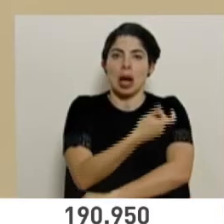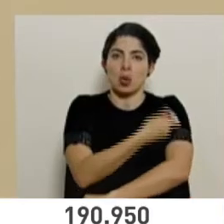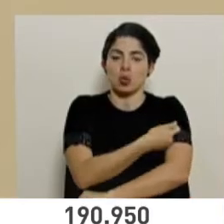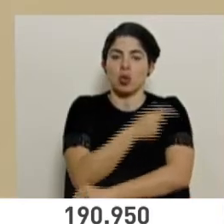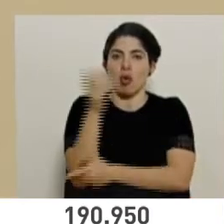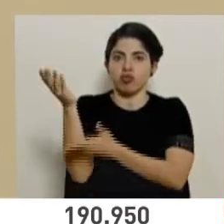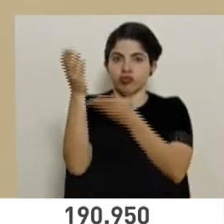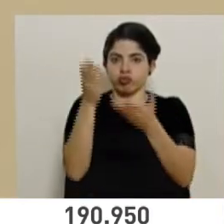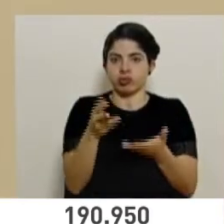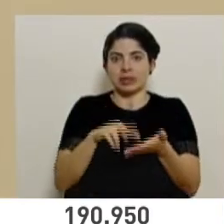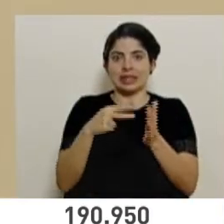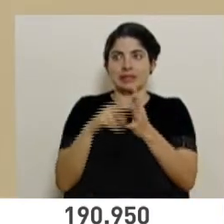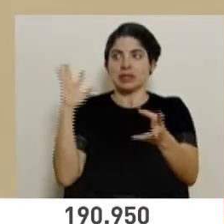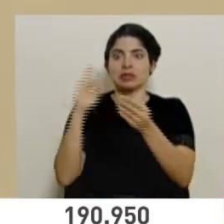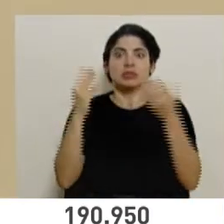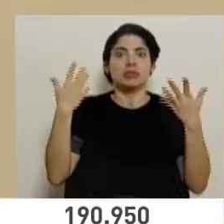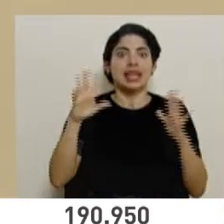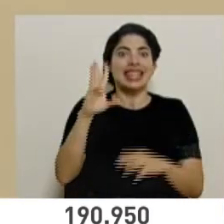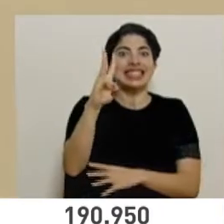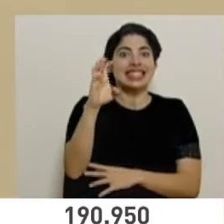cual habremos recibido ya